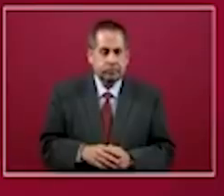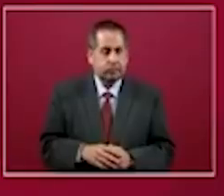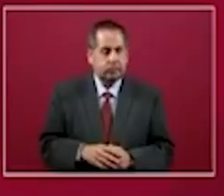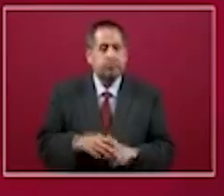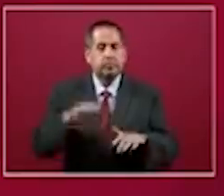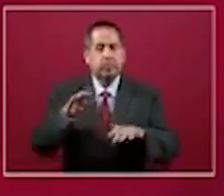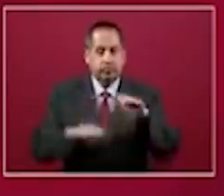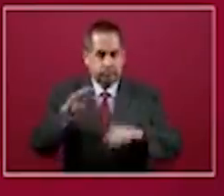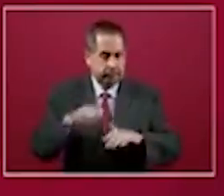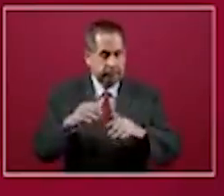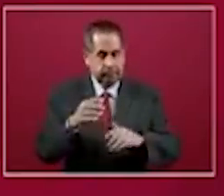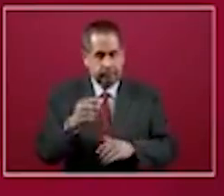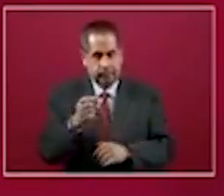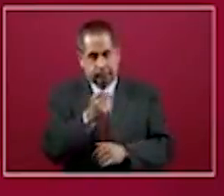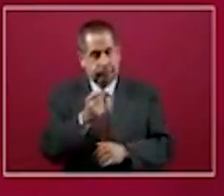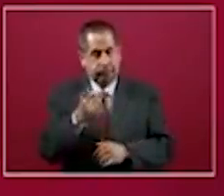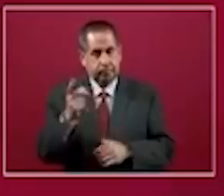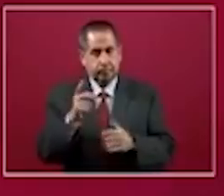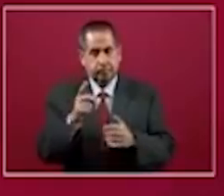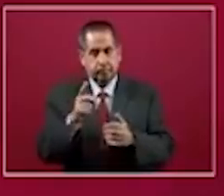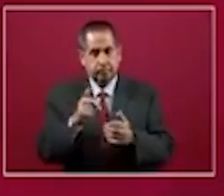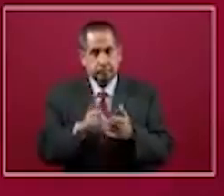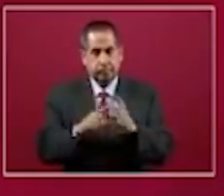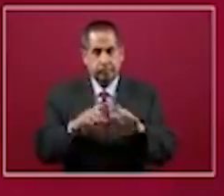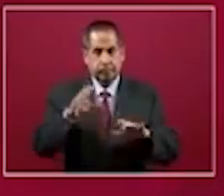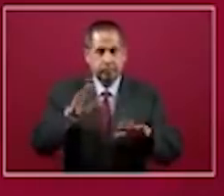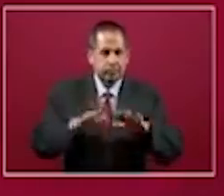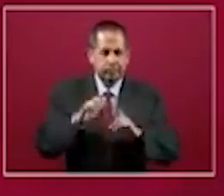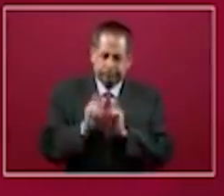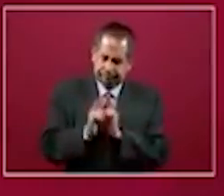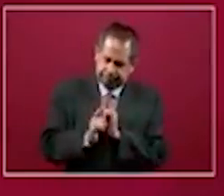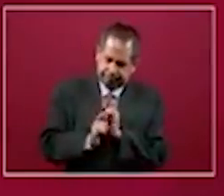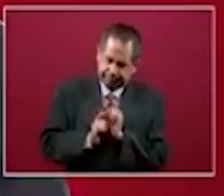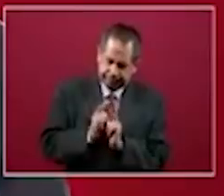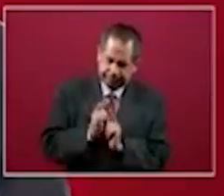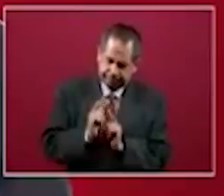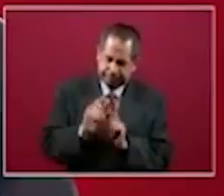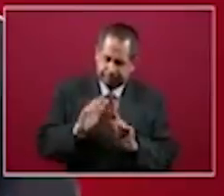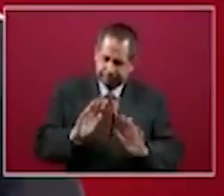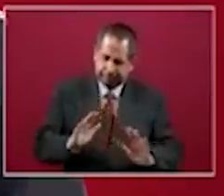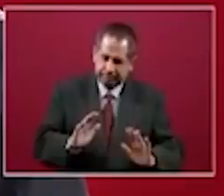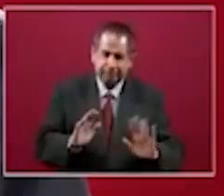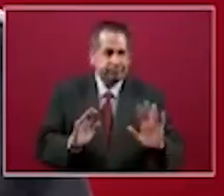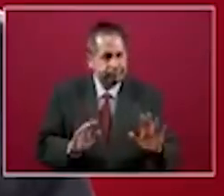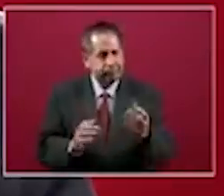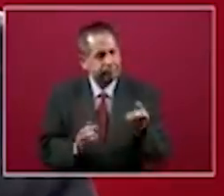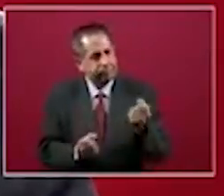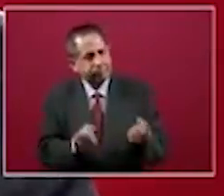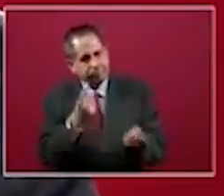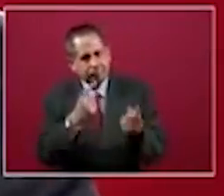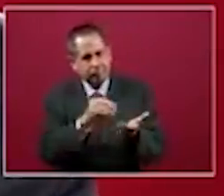como a veces en Palacio, las cosas caminan despacio. Hay algunos que